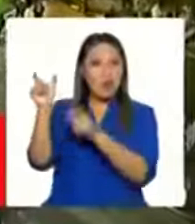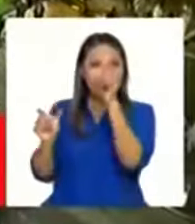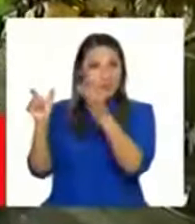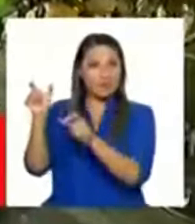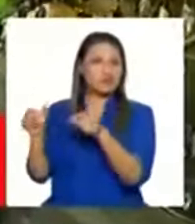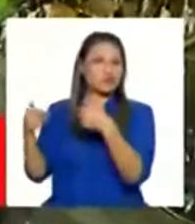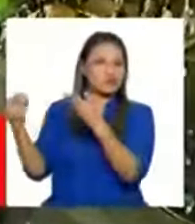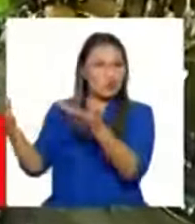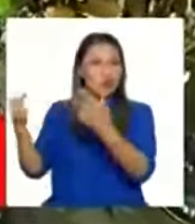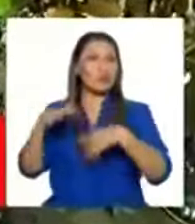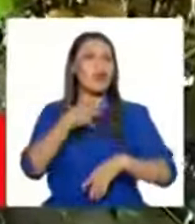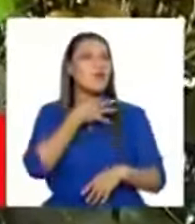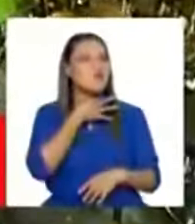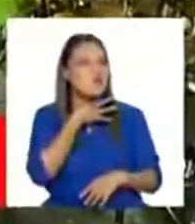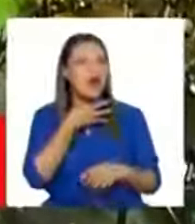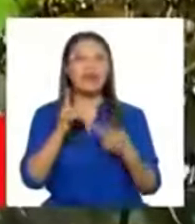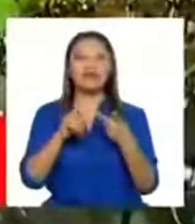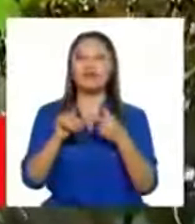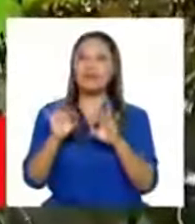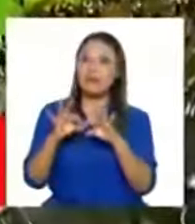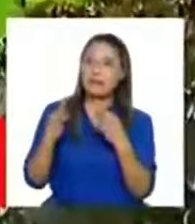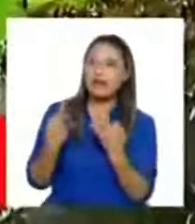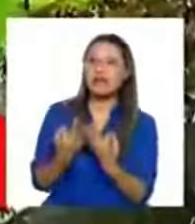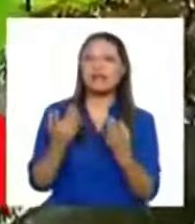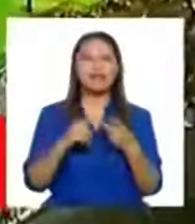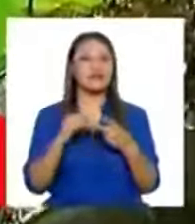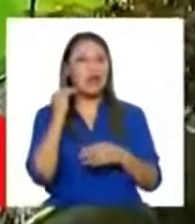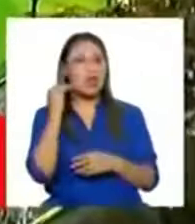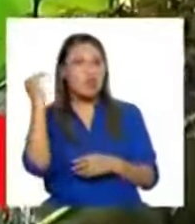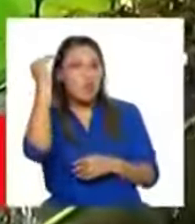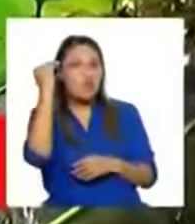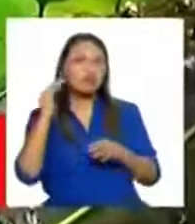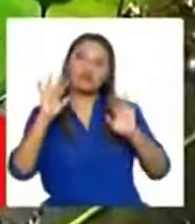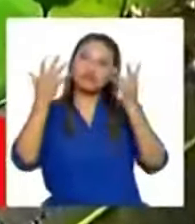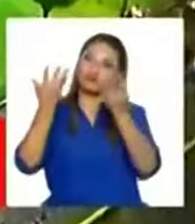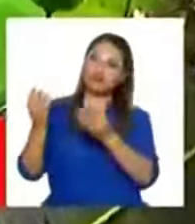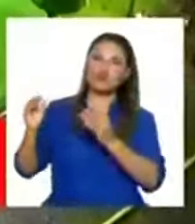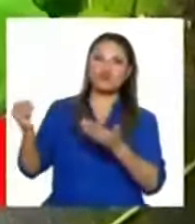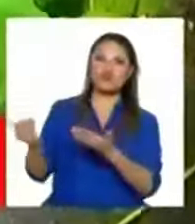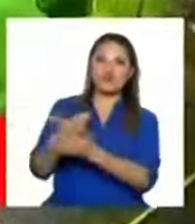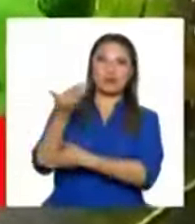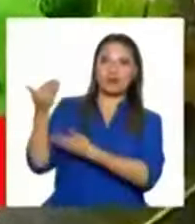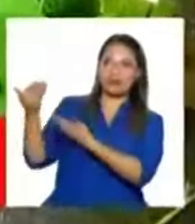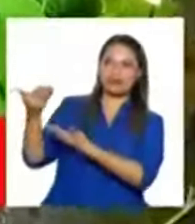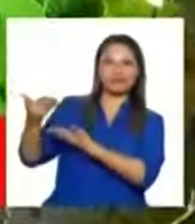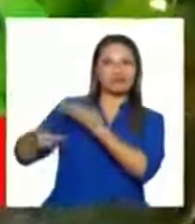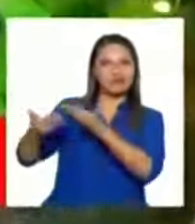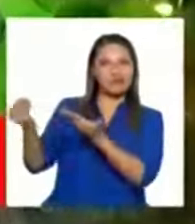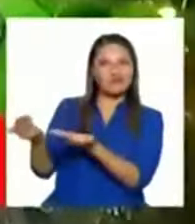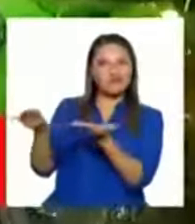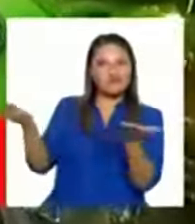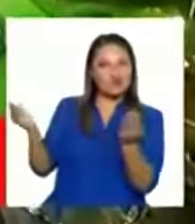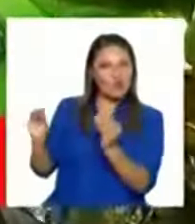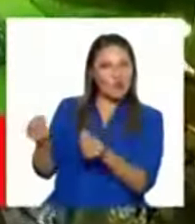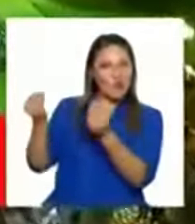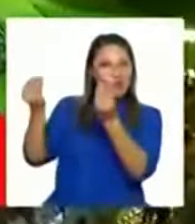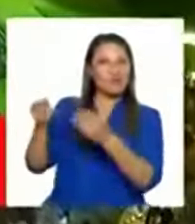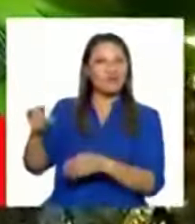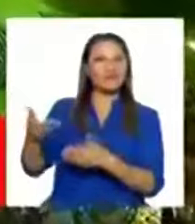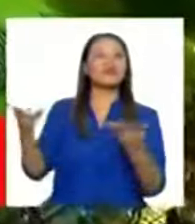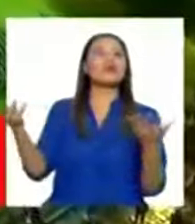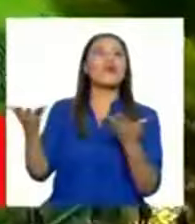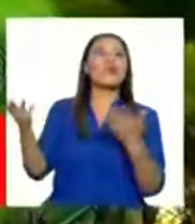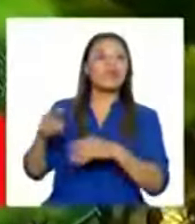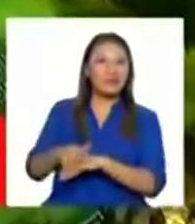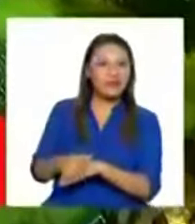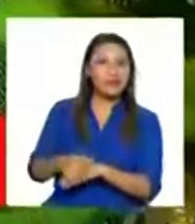de nuestros abuelos, nuestros familiares, de los adultos, es también de las nuevas generaciones, como vemos la presencia también de ustedes, chicas. ¿Desde dónde vienen? ¿De